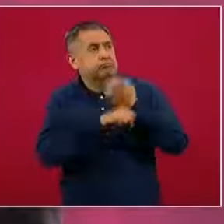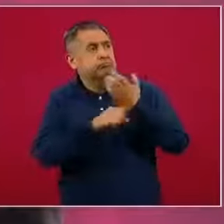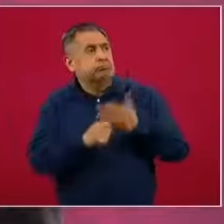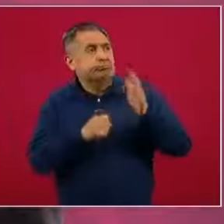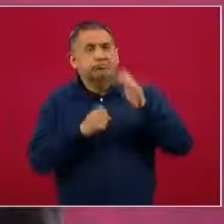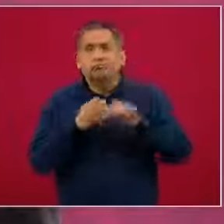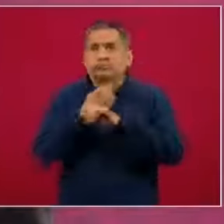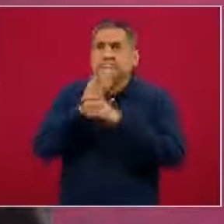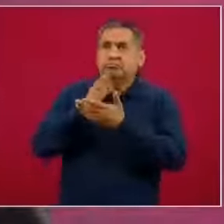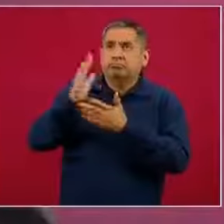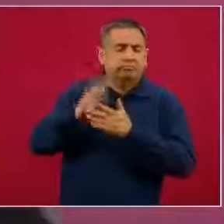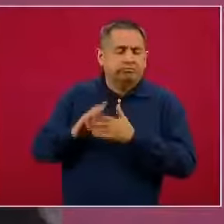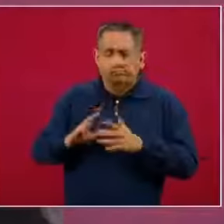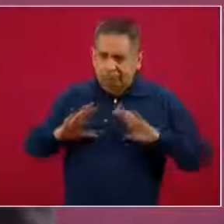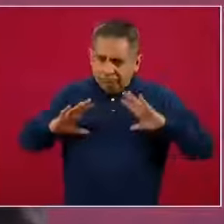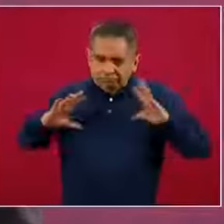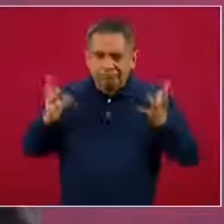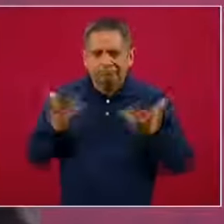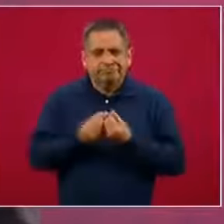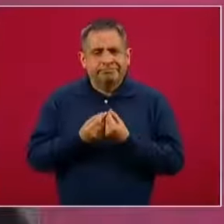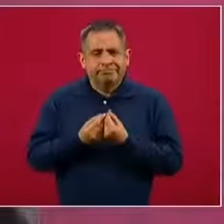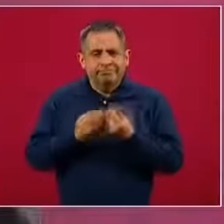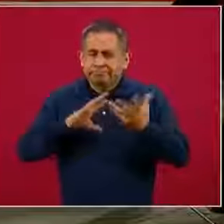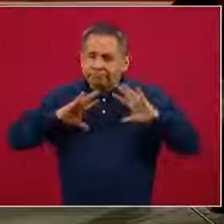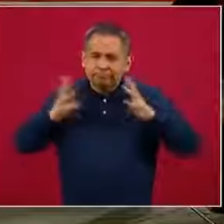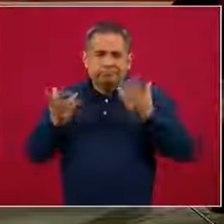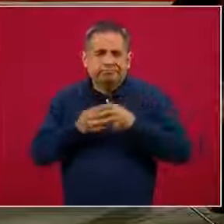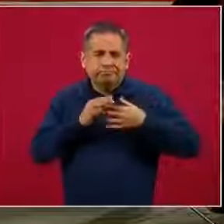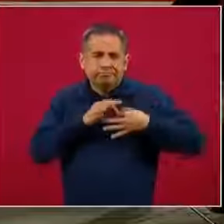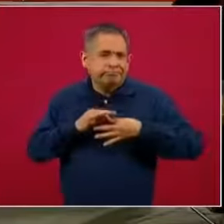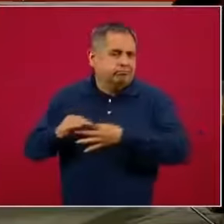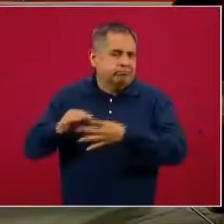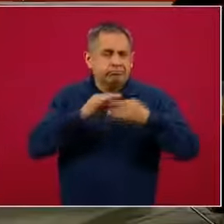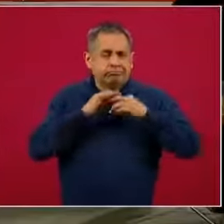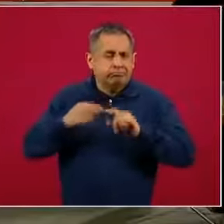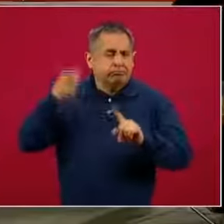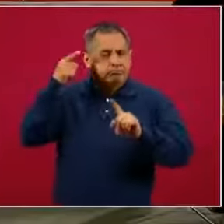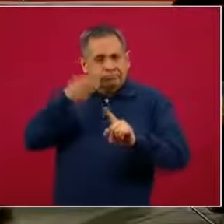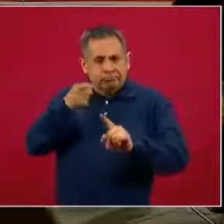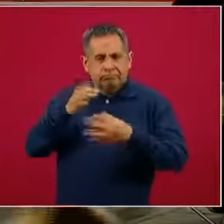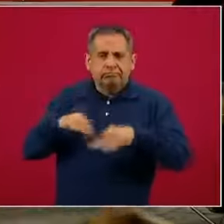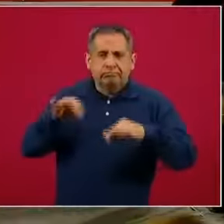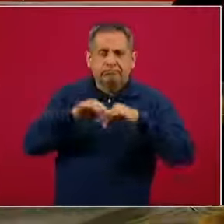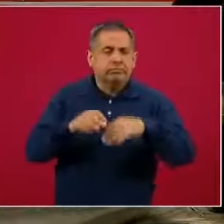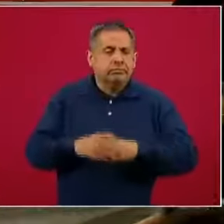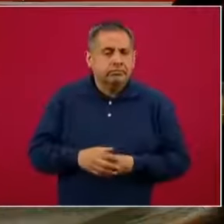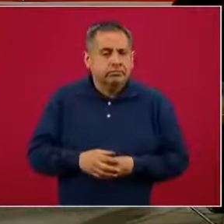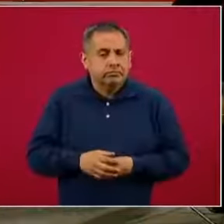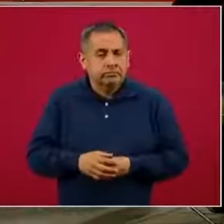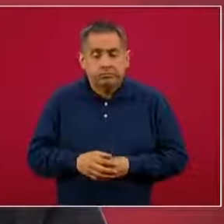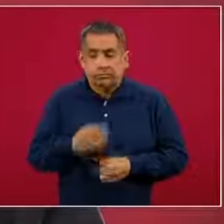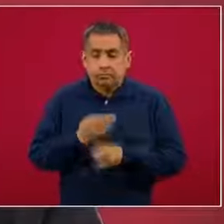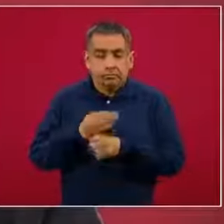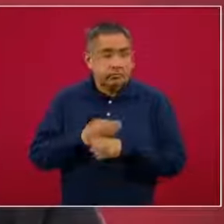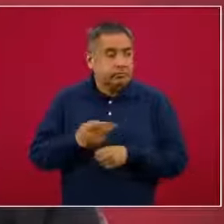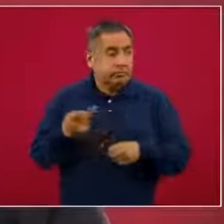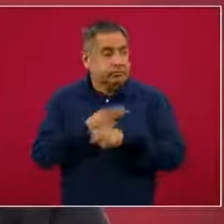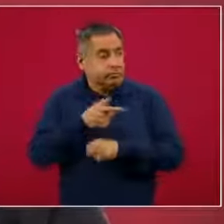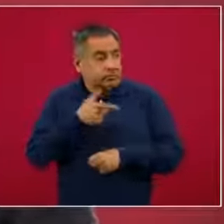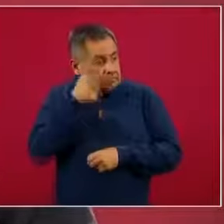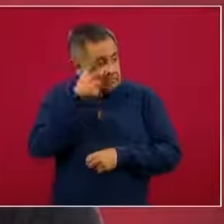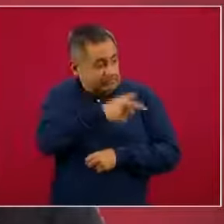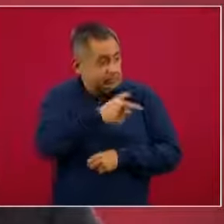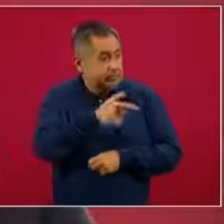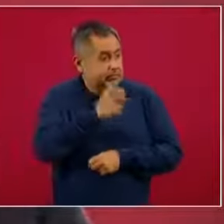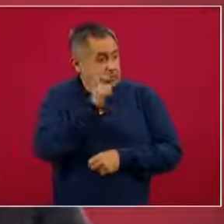otro, no, todos unidos es importantísimo. Lo que está viviendo hoy Chihuahua